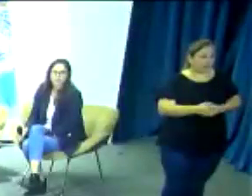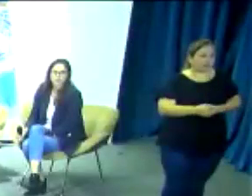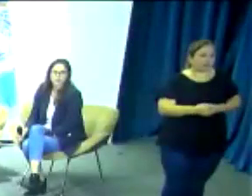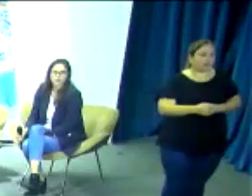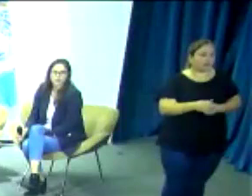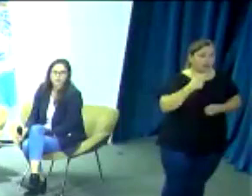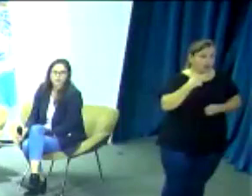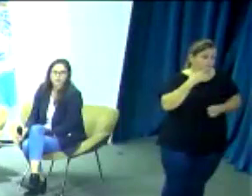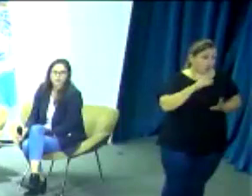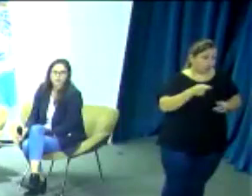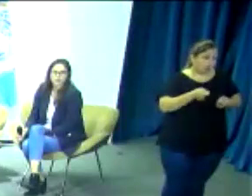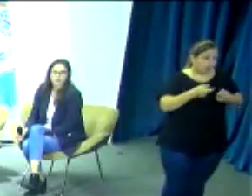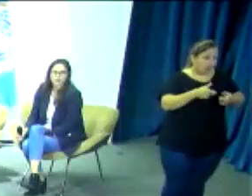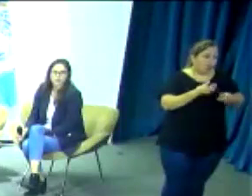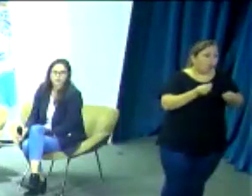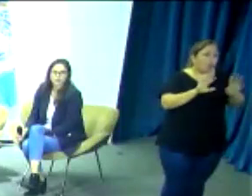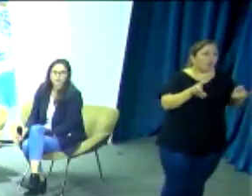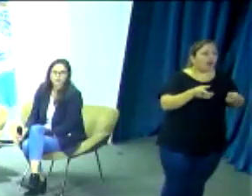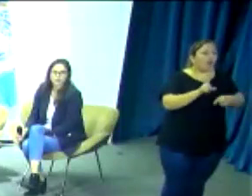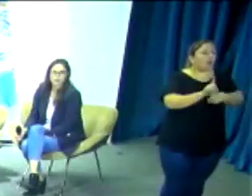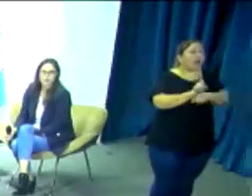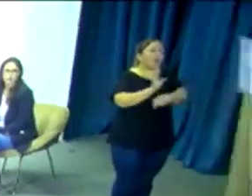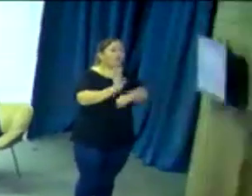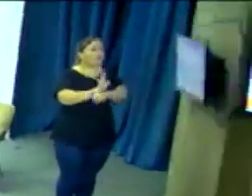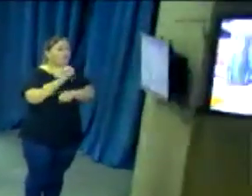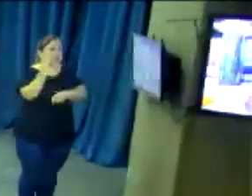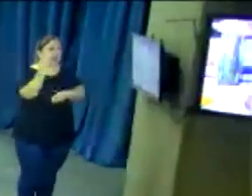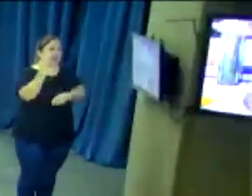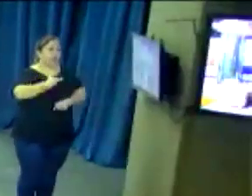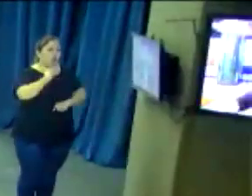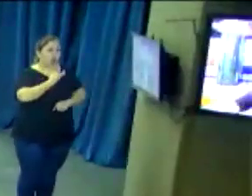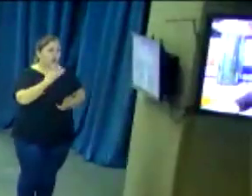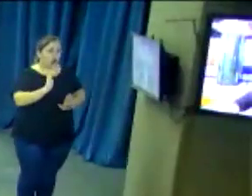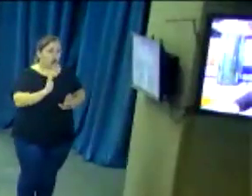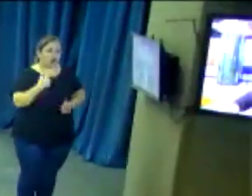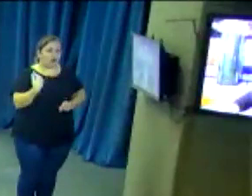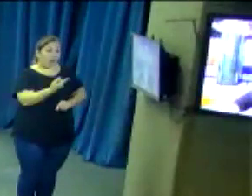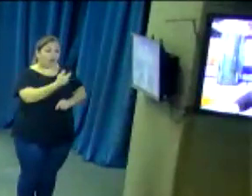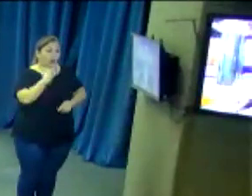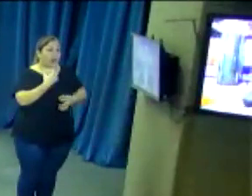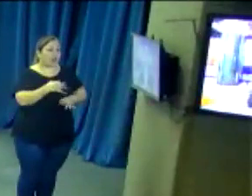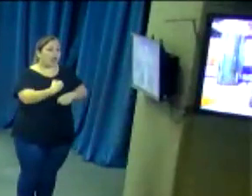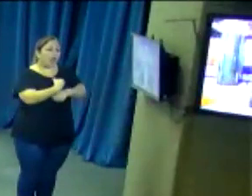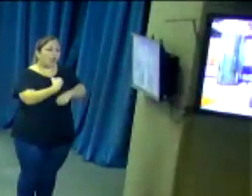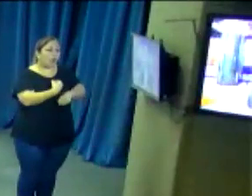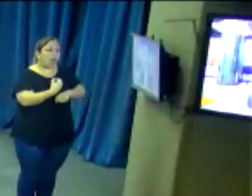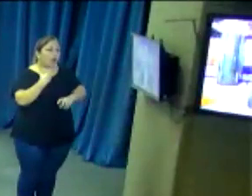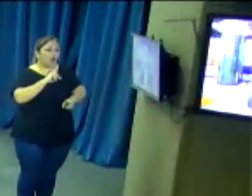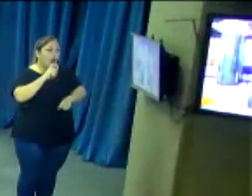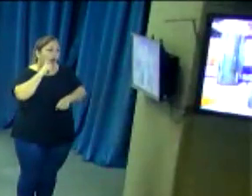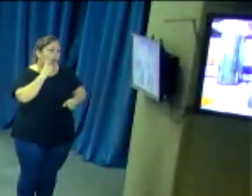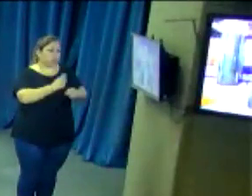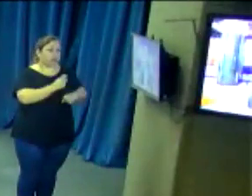Yo lo voy a poner en términos del semáforo rojo. De alguna manera, a nosotros nos educaron a no pasar el semáforo